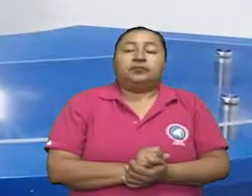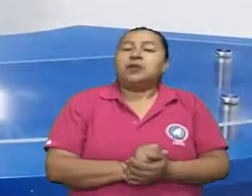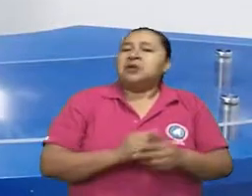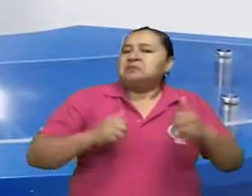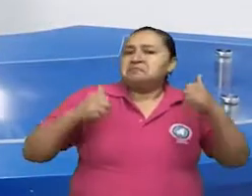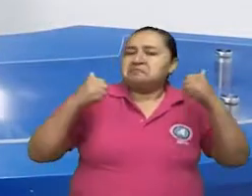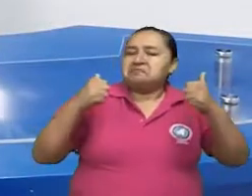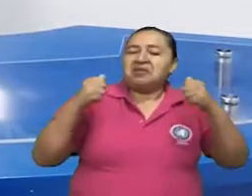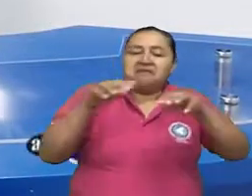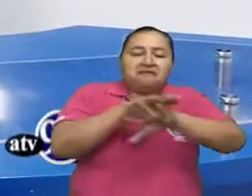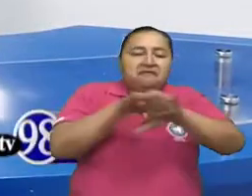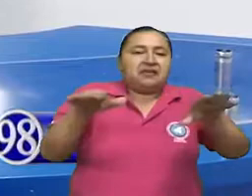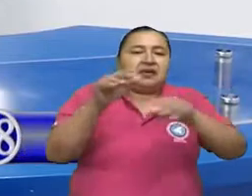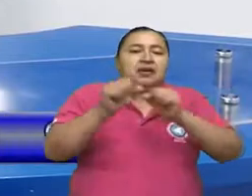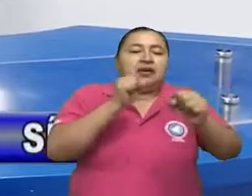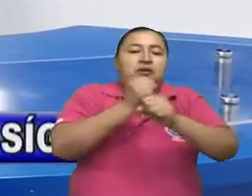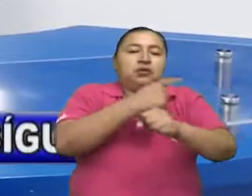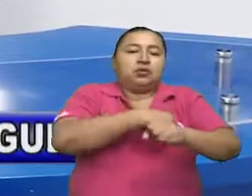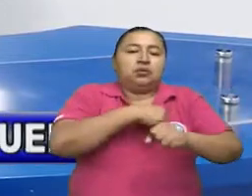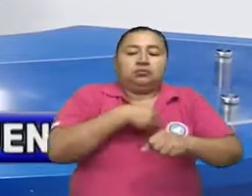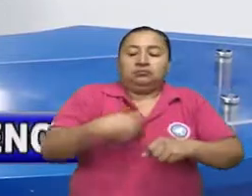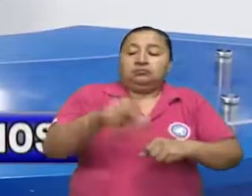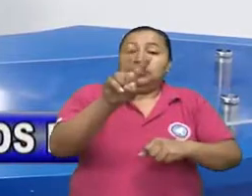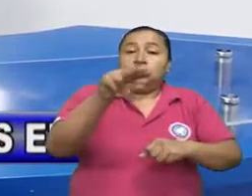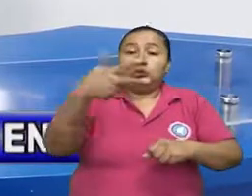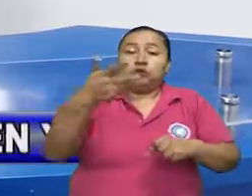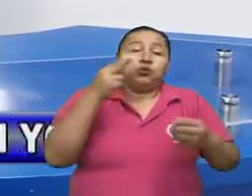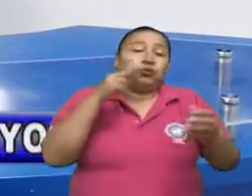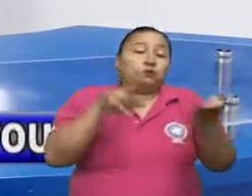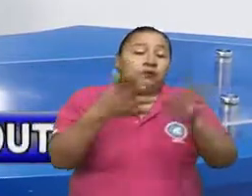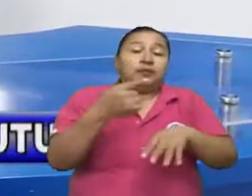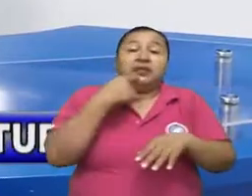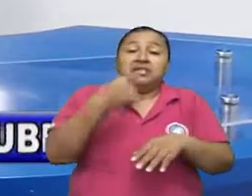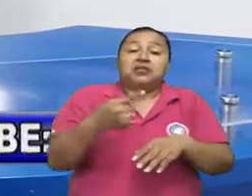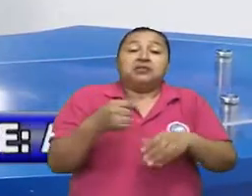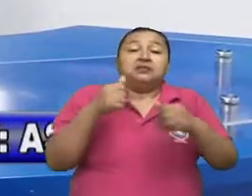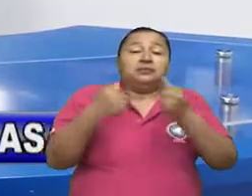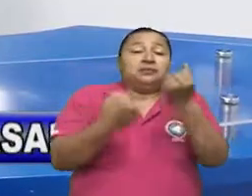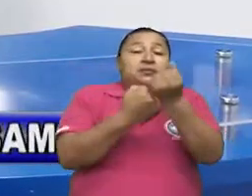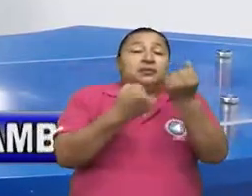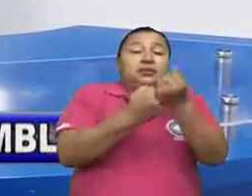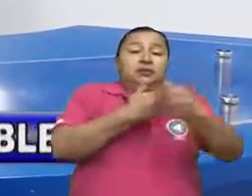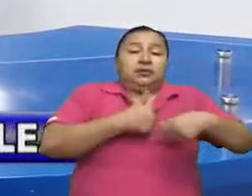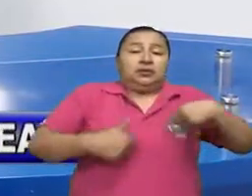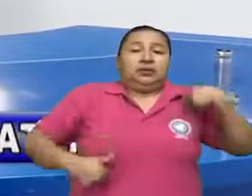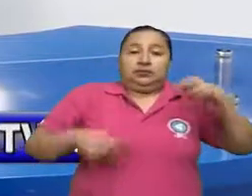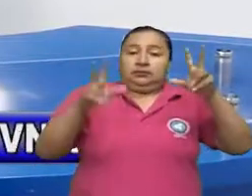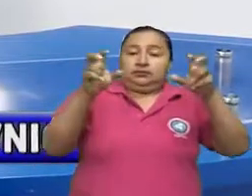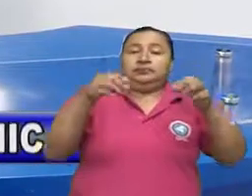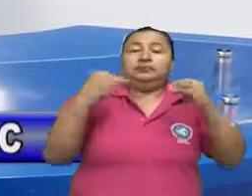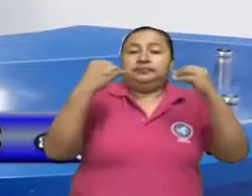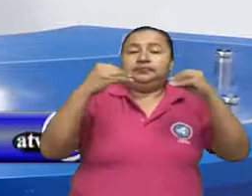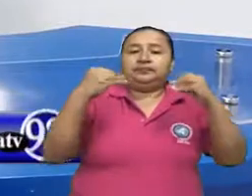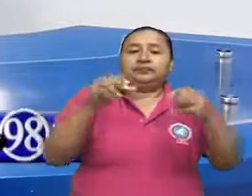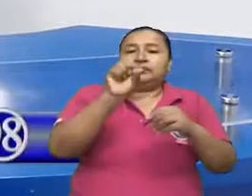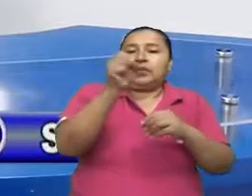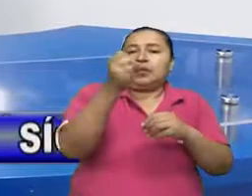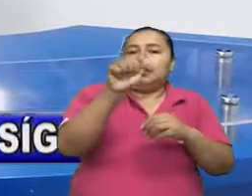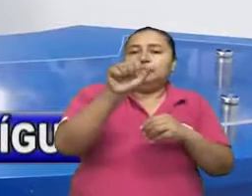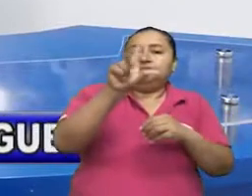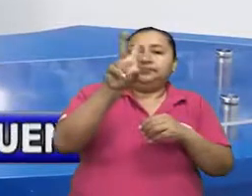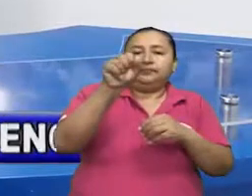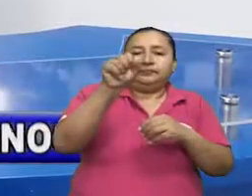Exitoso cierre del año escolar para este 28 de noviembre. Así lo anuncia el asesor presidencial en temas educativos, Salvador